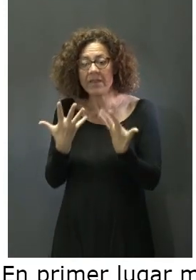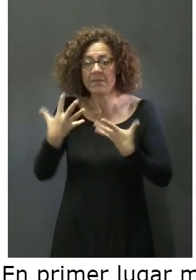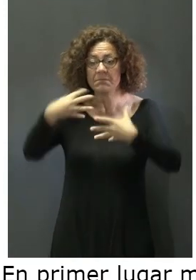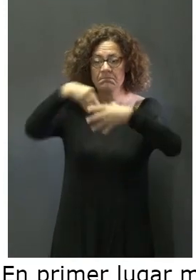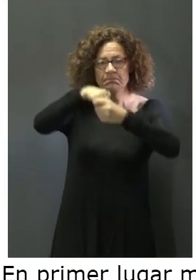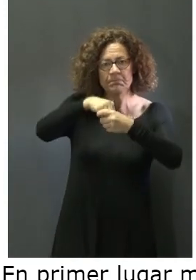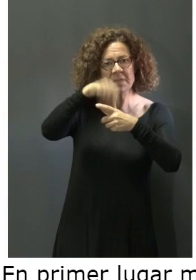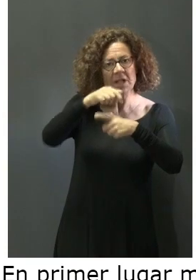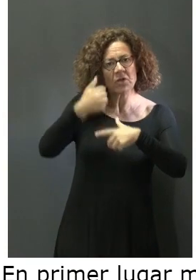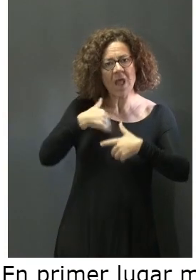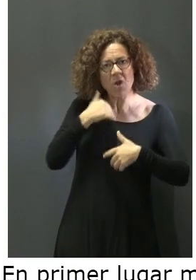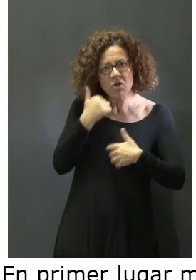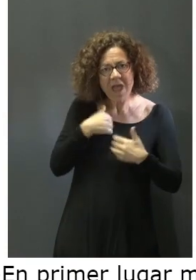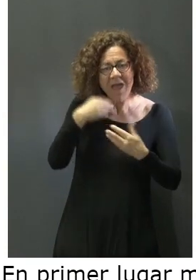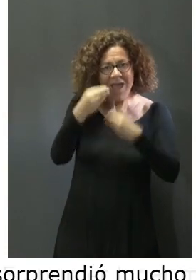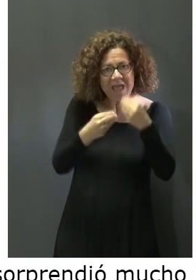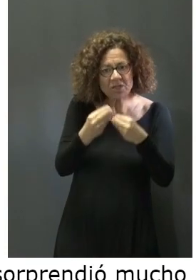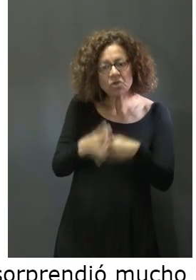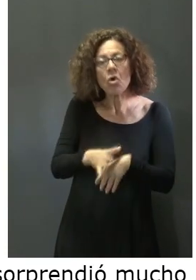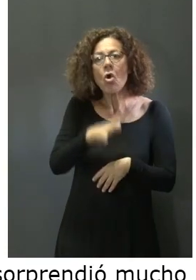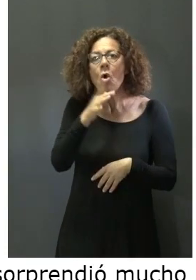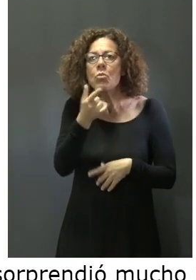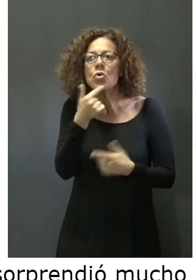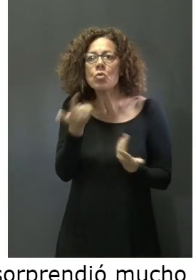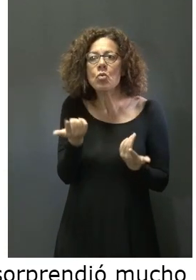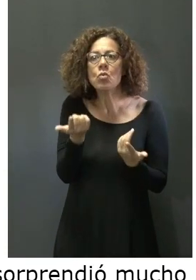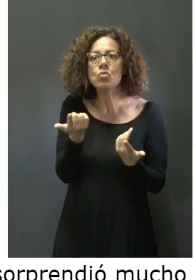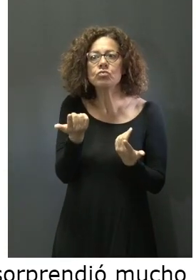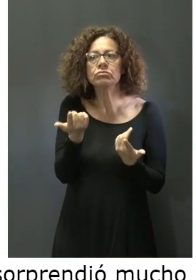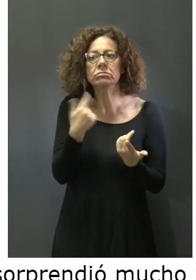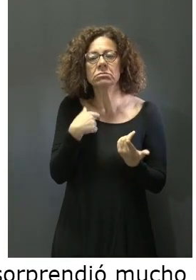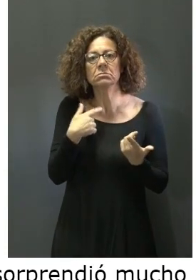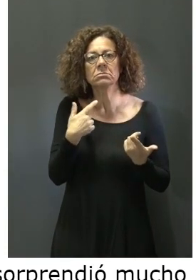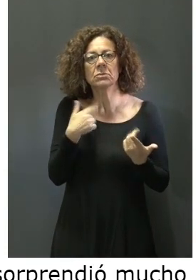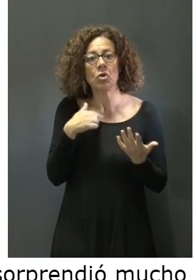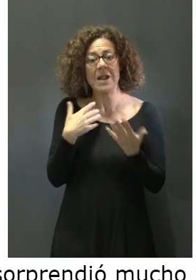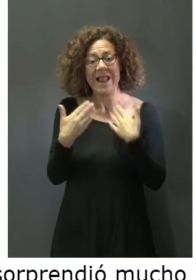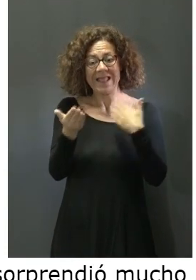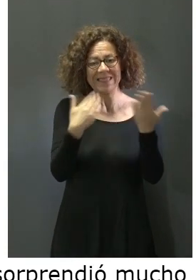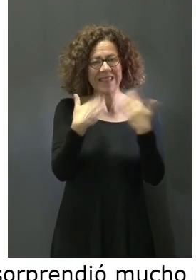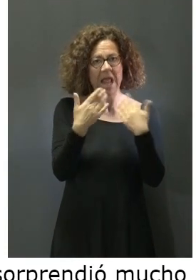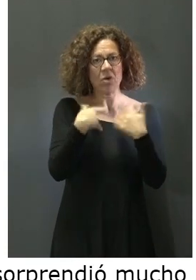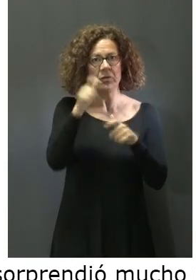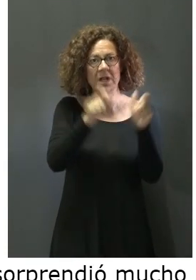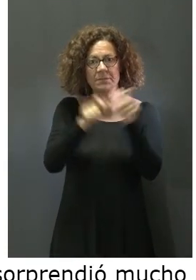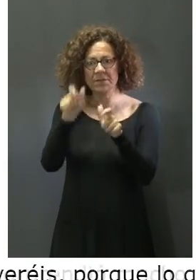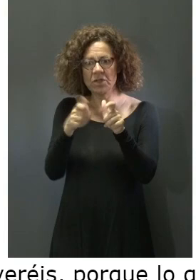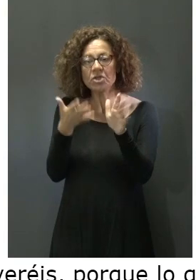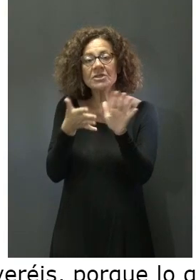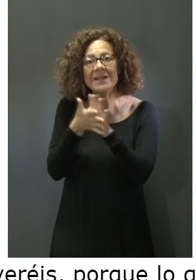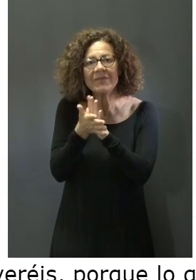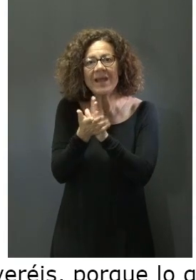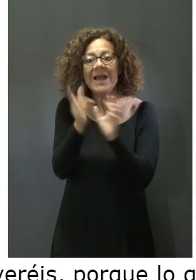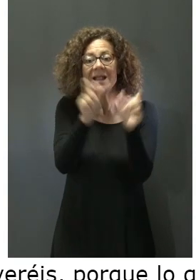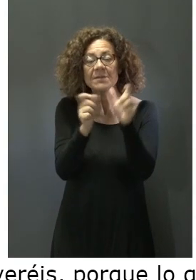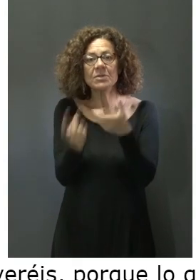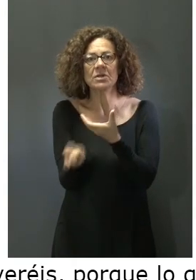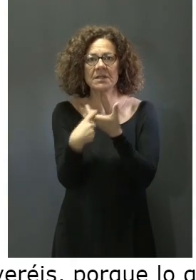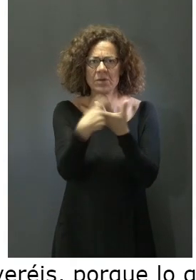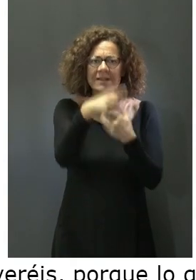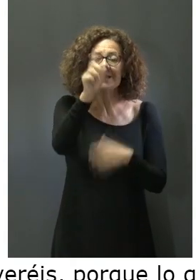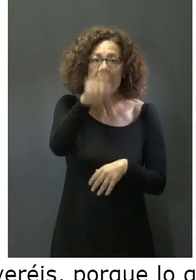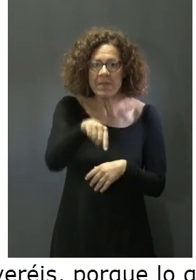construido a través de un diálogo que establecemos con los seres vivos, y eso incluye a las personas, ¿no? Y con el